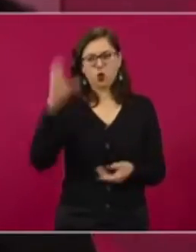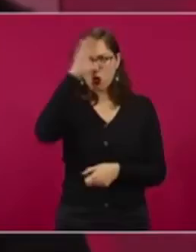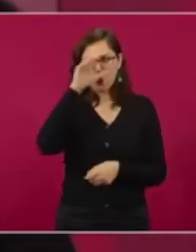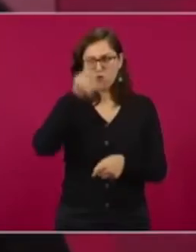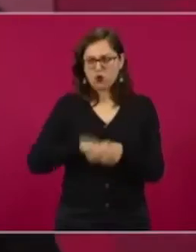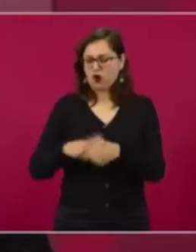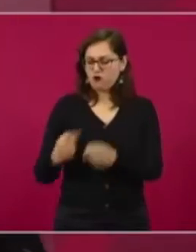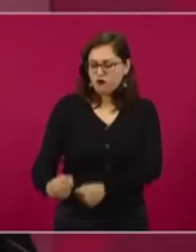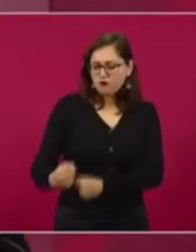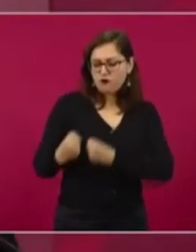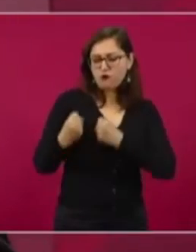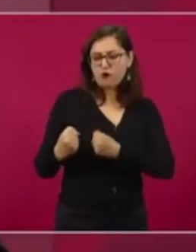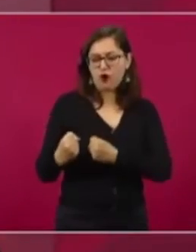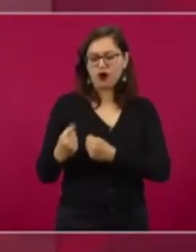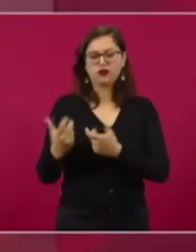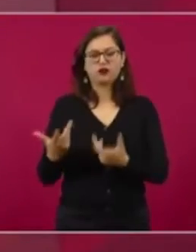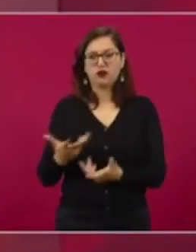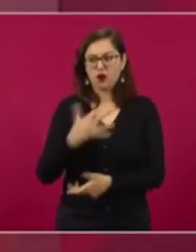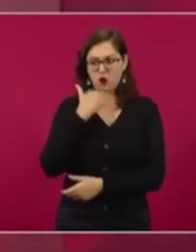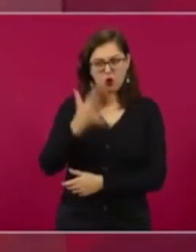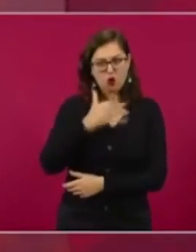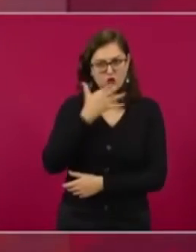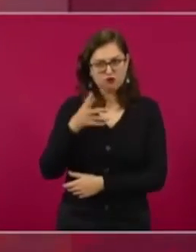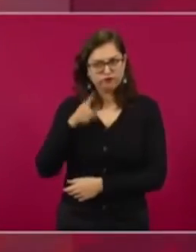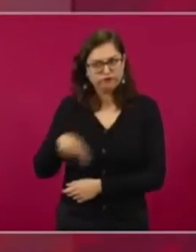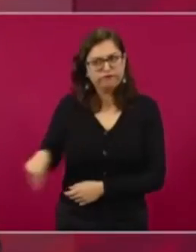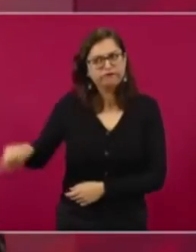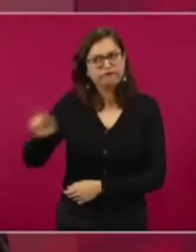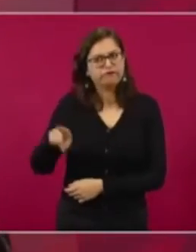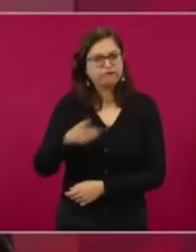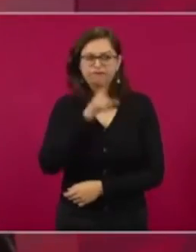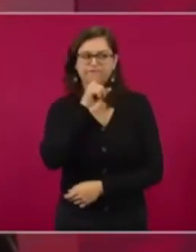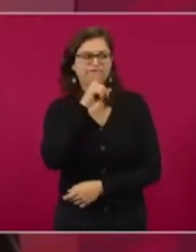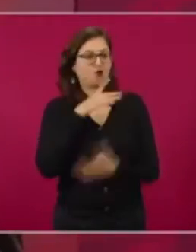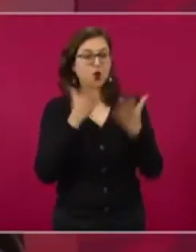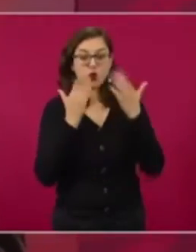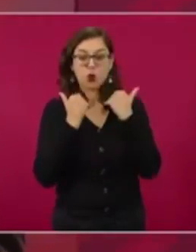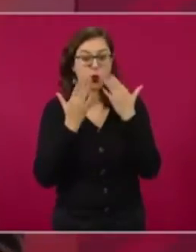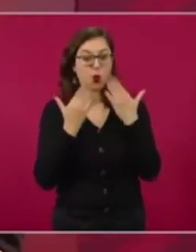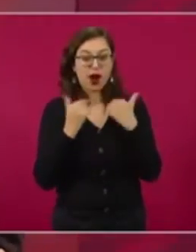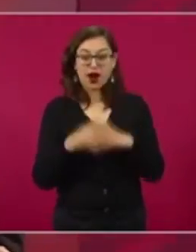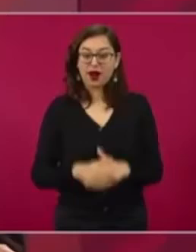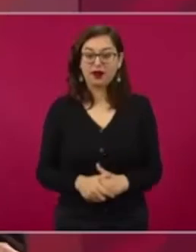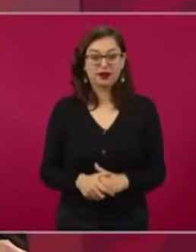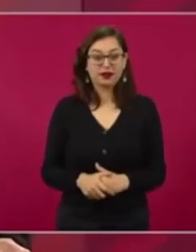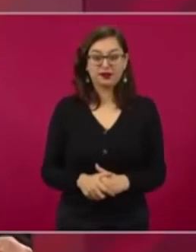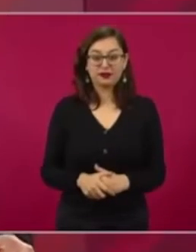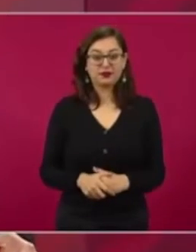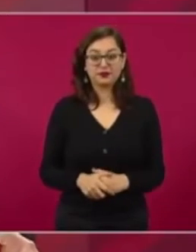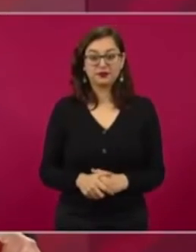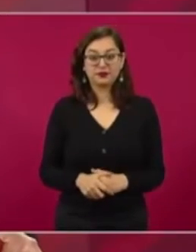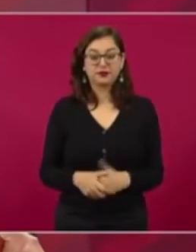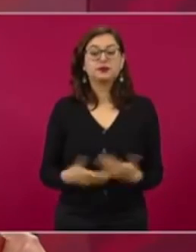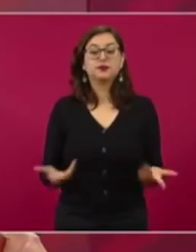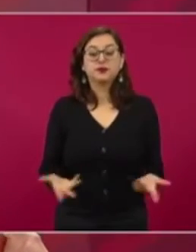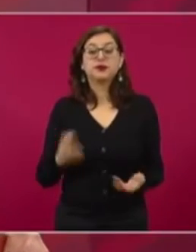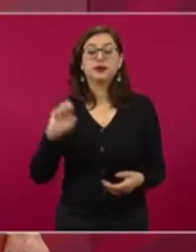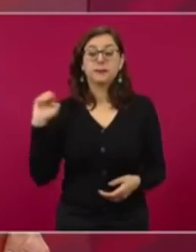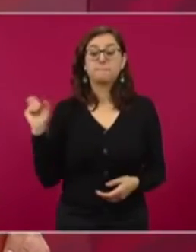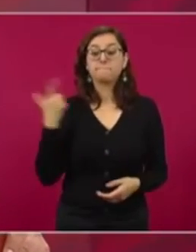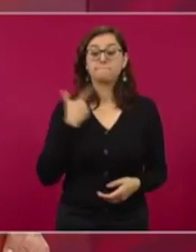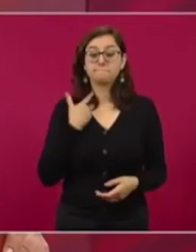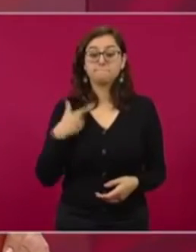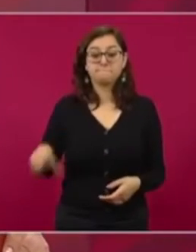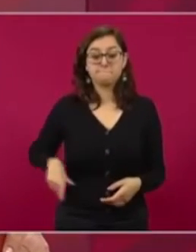Porque el pueblo de México no es corrupto. Fíjense cómo manejaban los